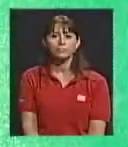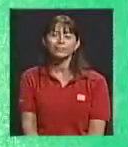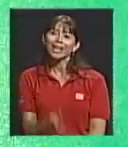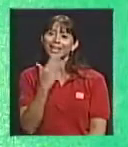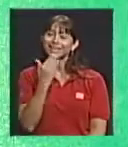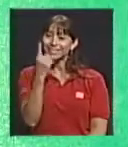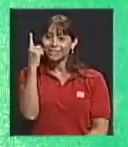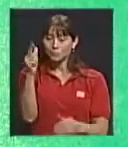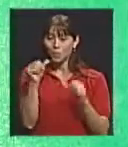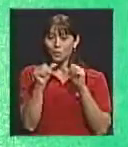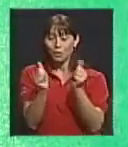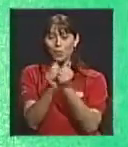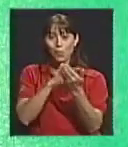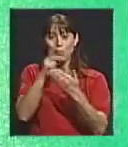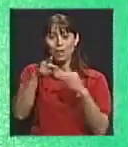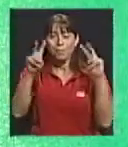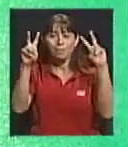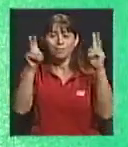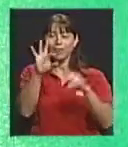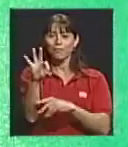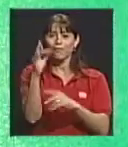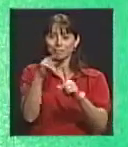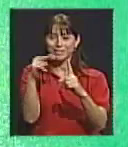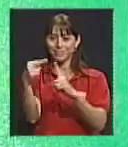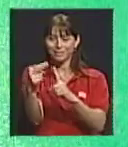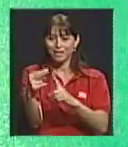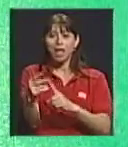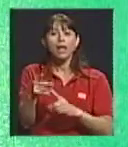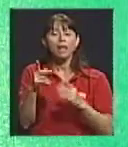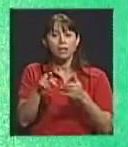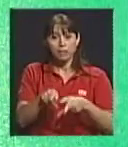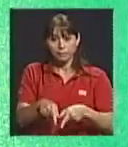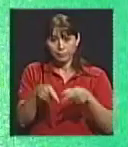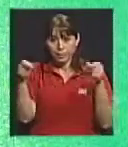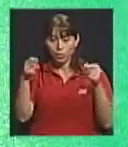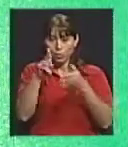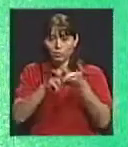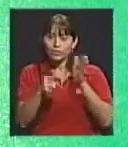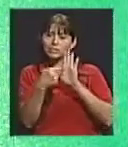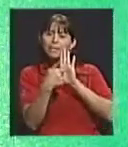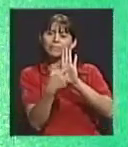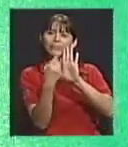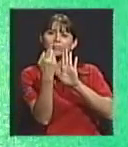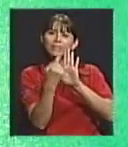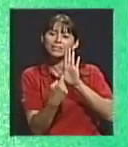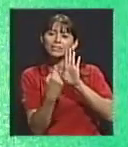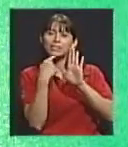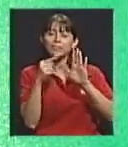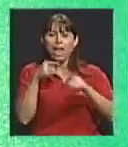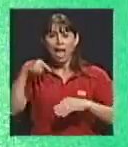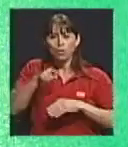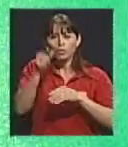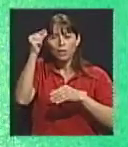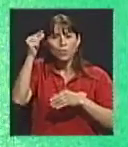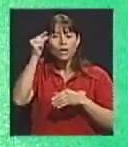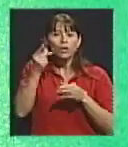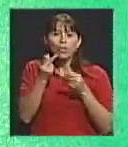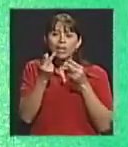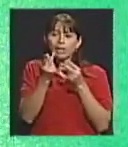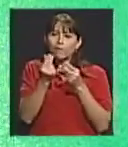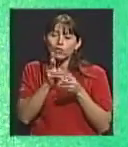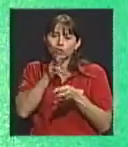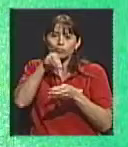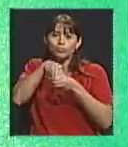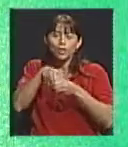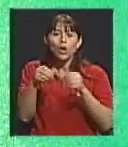Gracias por mantenerse con puntos de vista la portada de universidad acusan al gobierno de presupuestar fondos con fines electorales ahora en la discusión